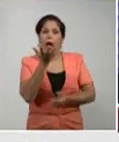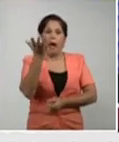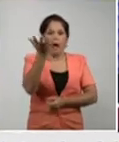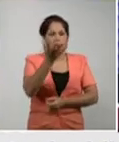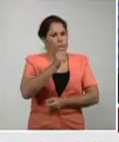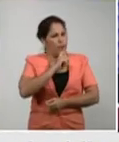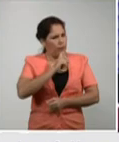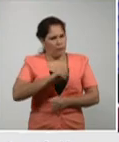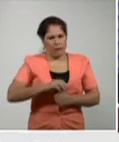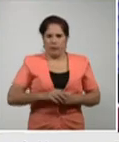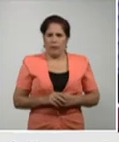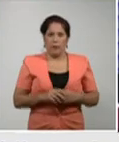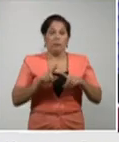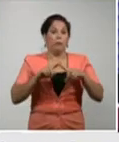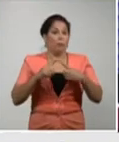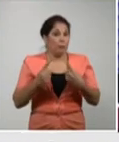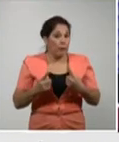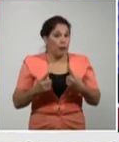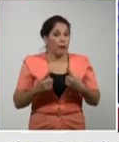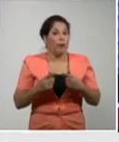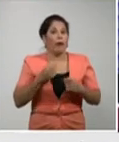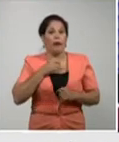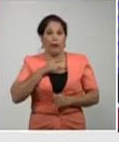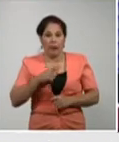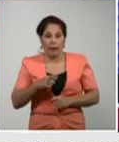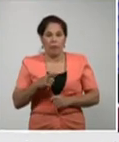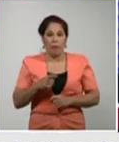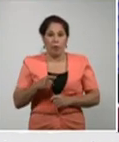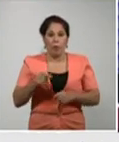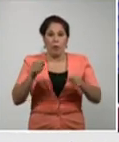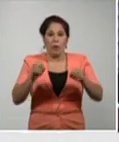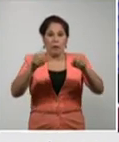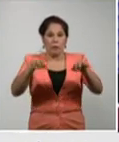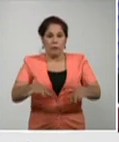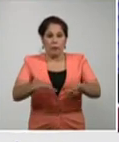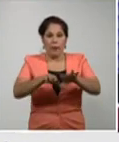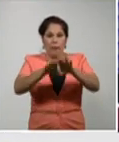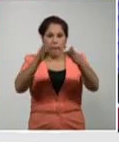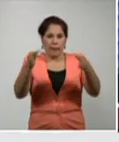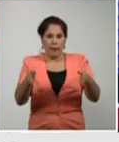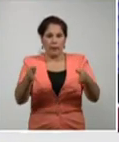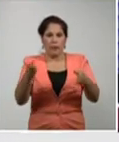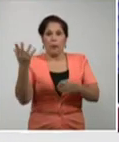difícil. Ahora, cuando ya cae en superficie, si no se